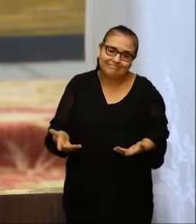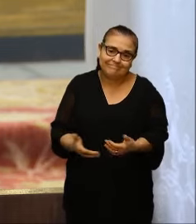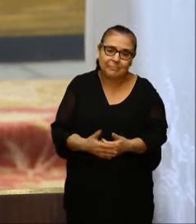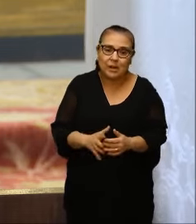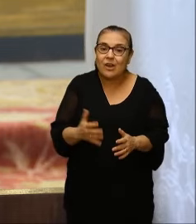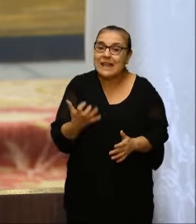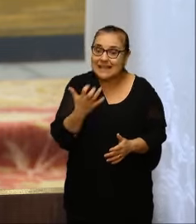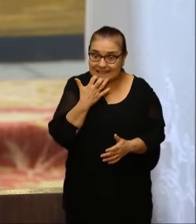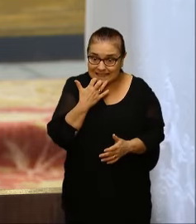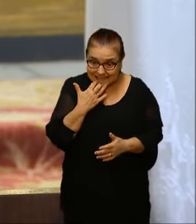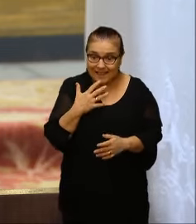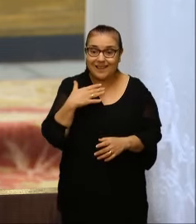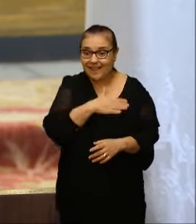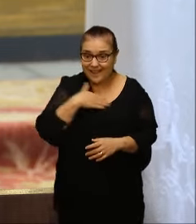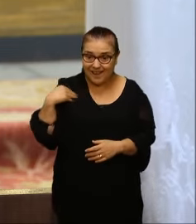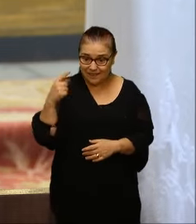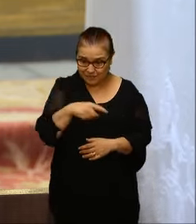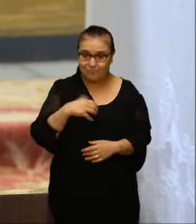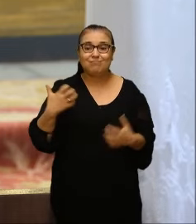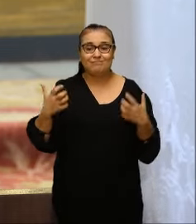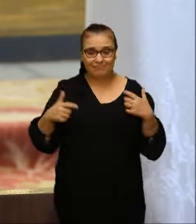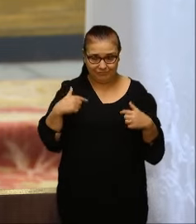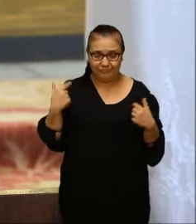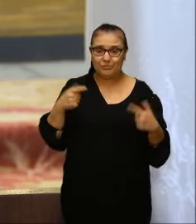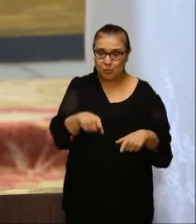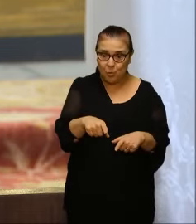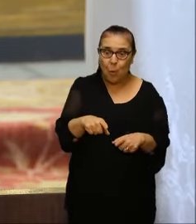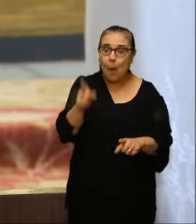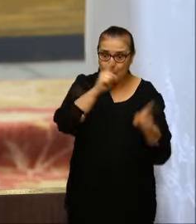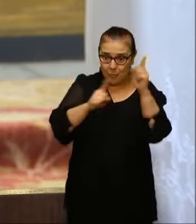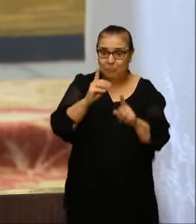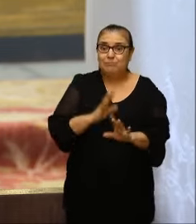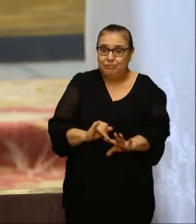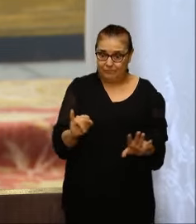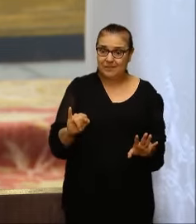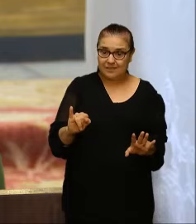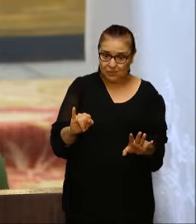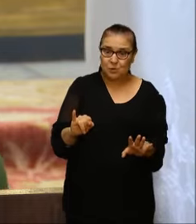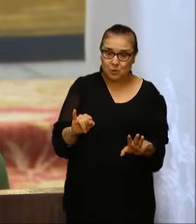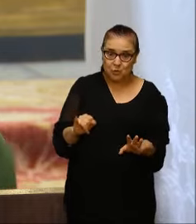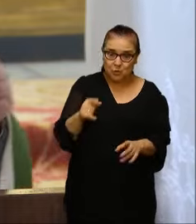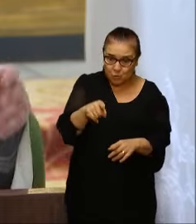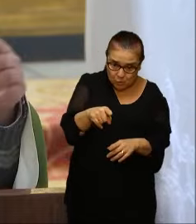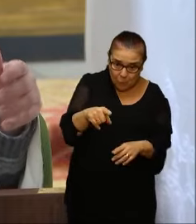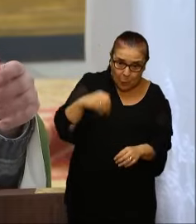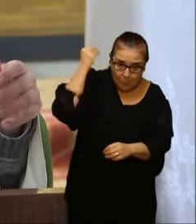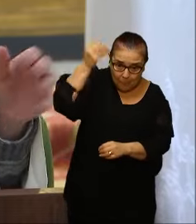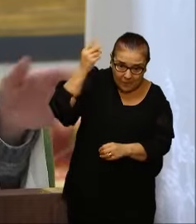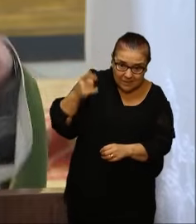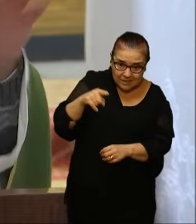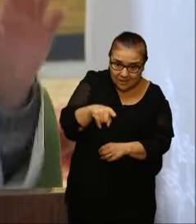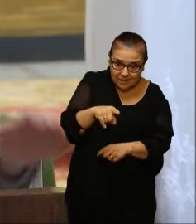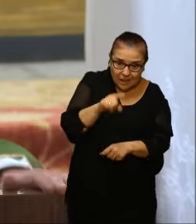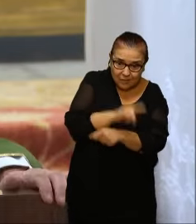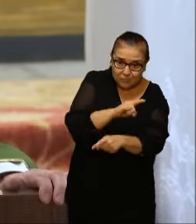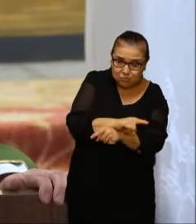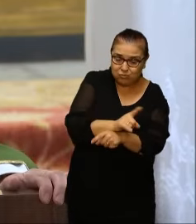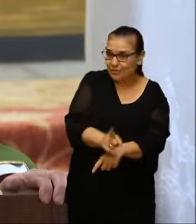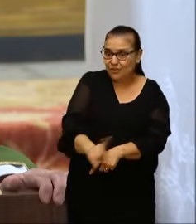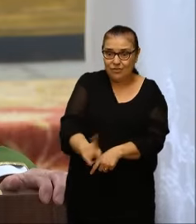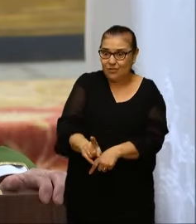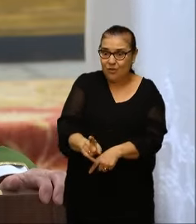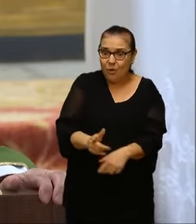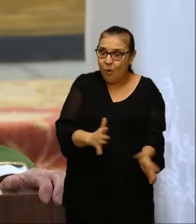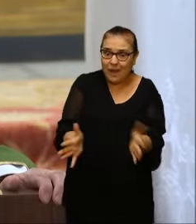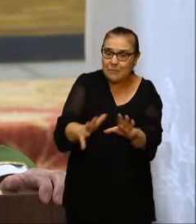que algo quiere, algo le cuesta. Y el Señor te dice, oye, que vas a tener dificultades, claro. ¿Qué crees, que el Señor te va engañando? No, cuando me sigas, todo va a ser el camino